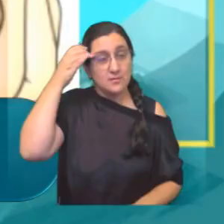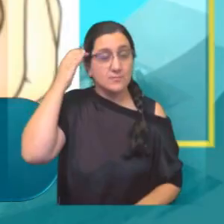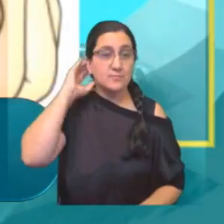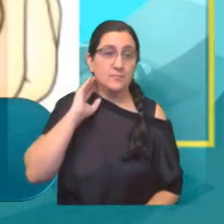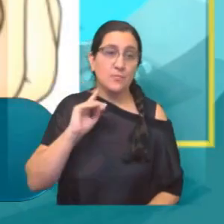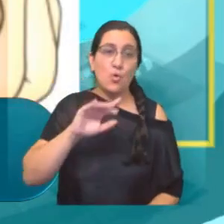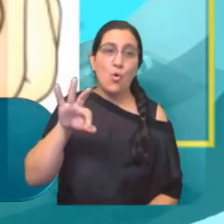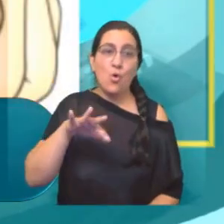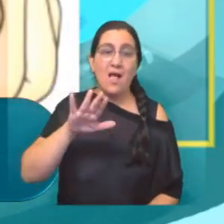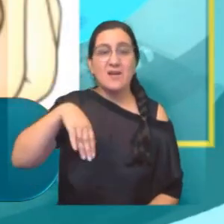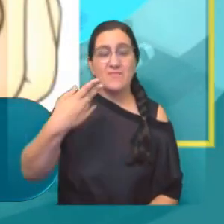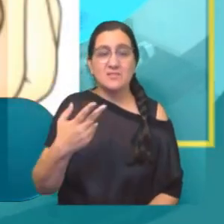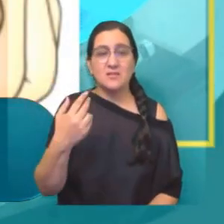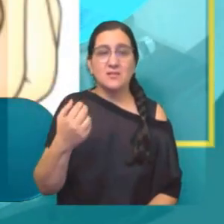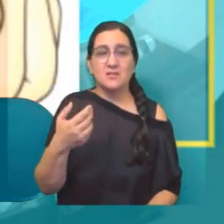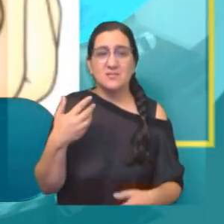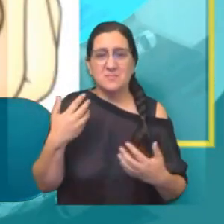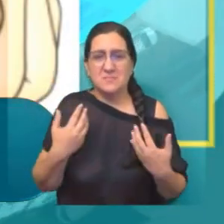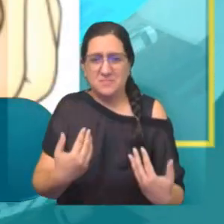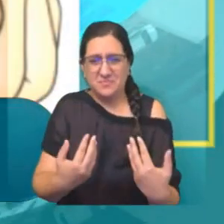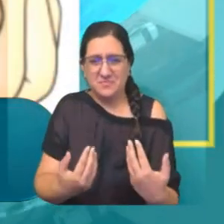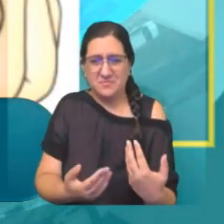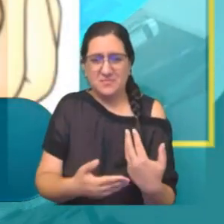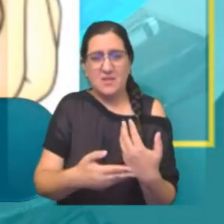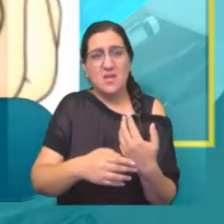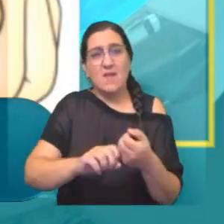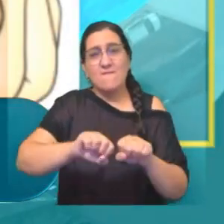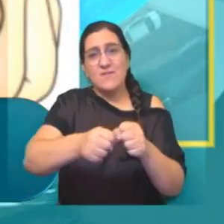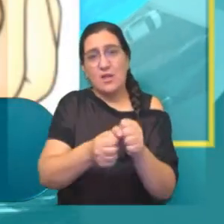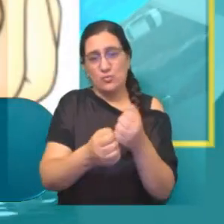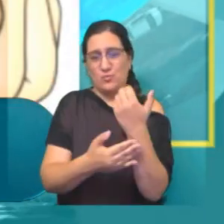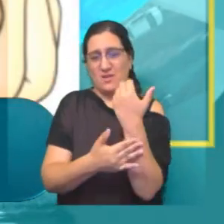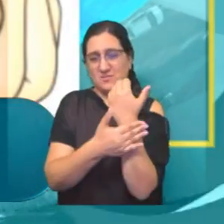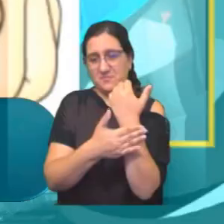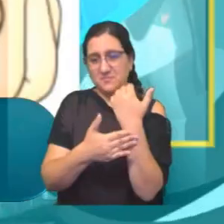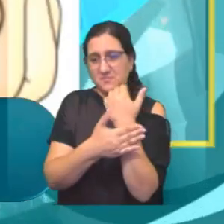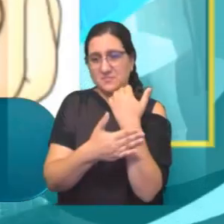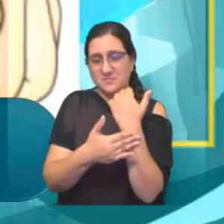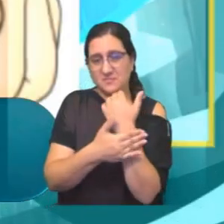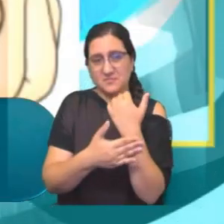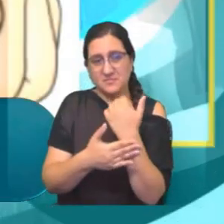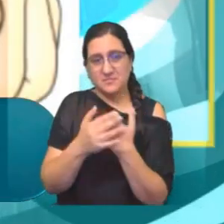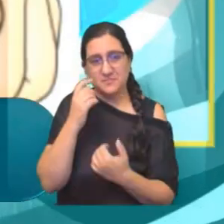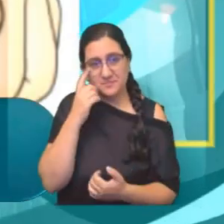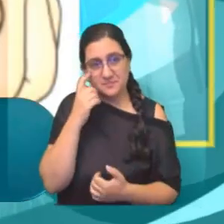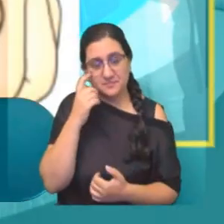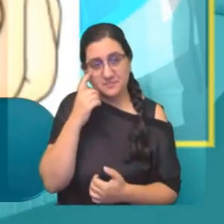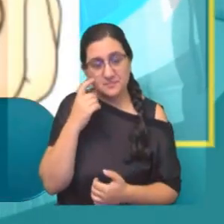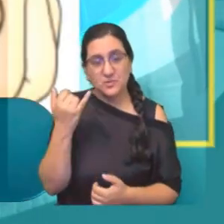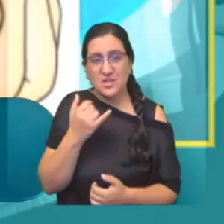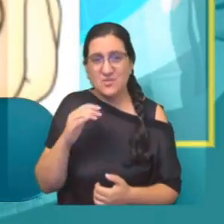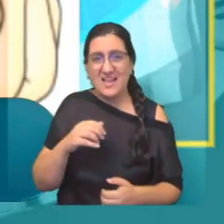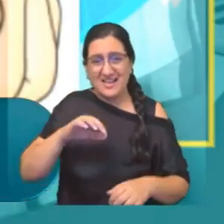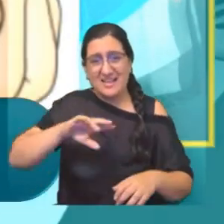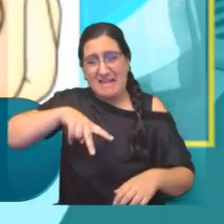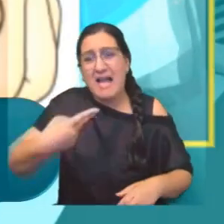cuando la persona se cae de esta forma y hay una fractura de muñeca, que a veces no está tan presente en las primeras etapas, pero si tengo una caída muy